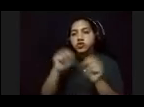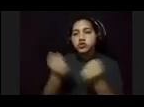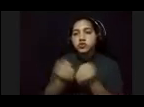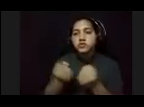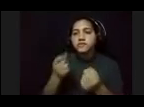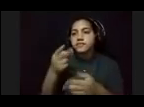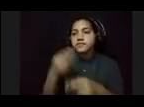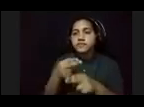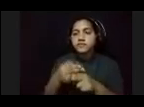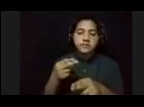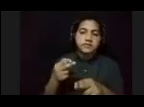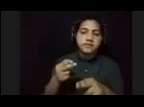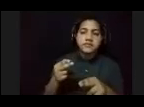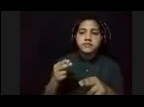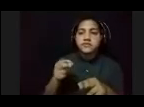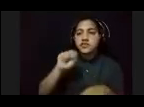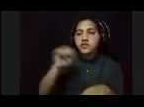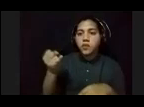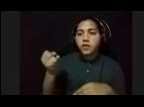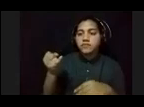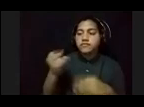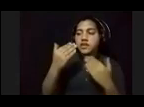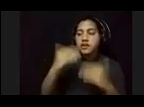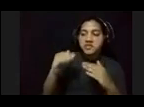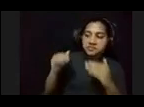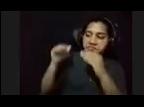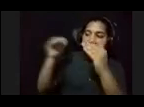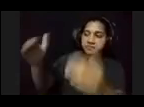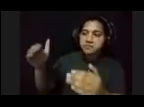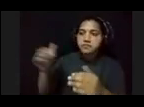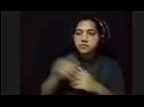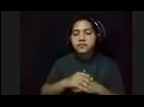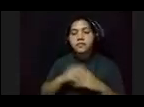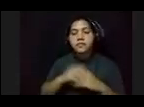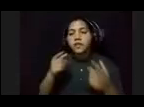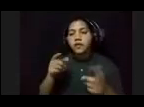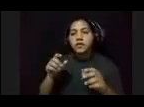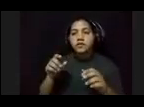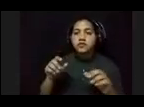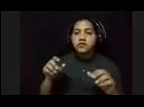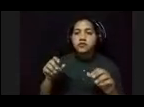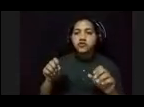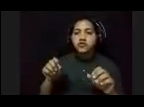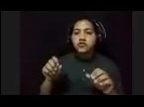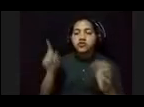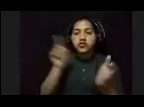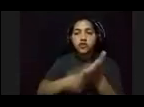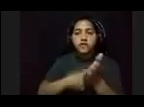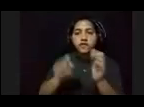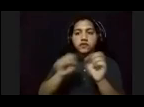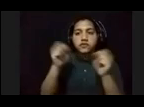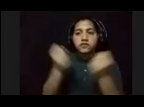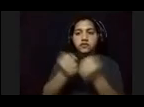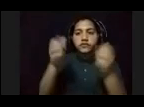Juan, la ciudad que rebasó sus murallas, en el que los sociólogos no han podido establecer con